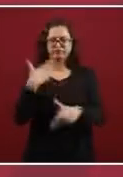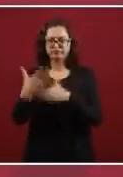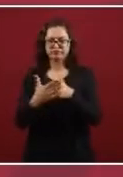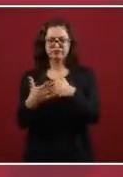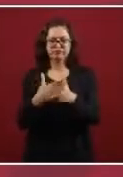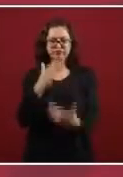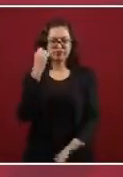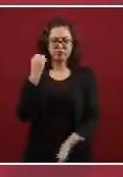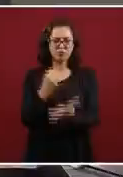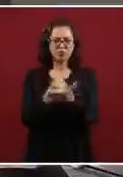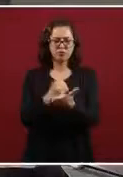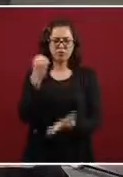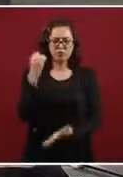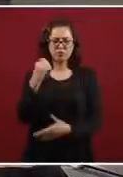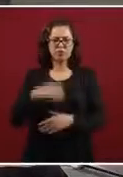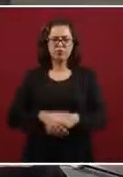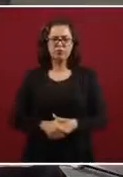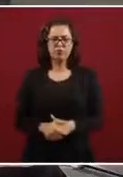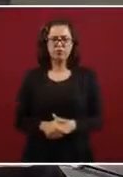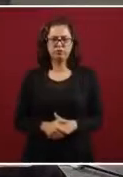tratado.